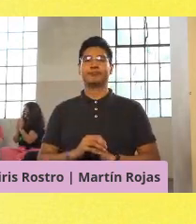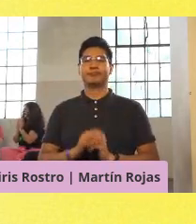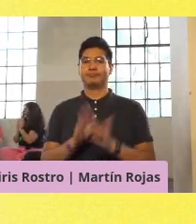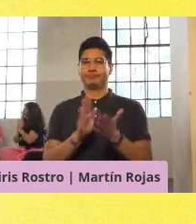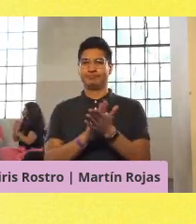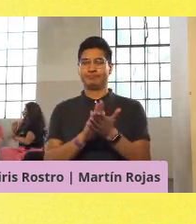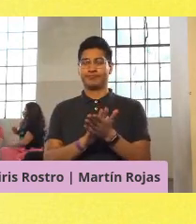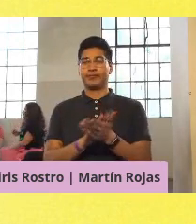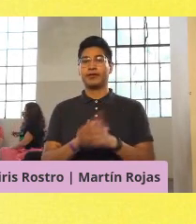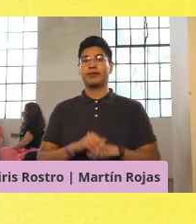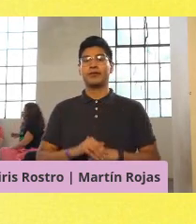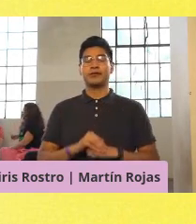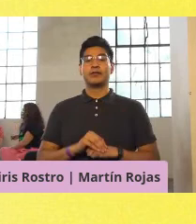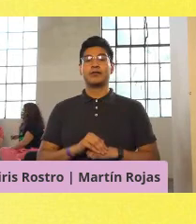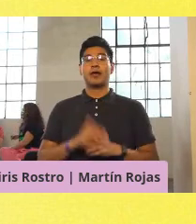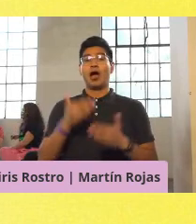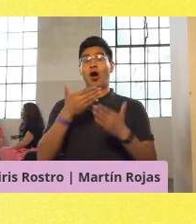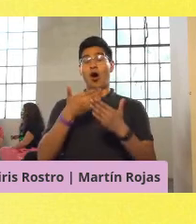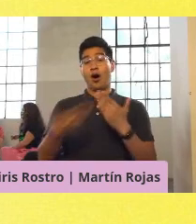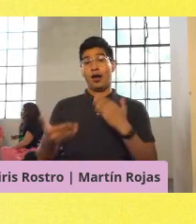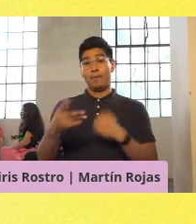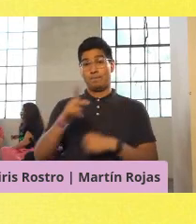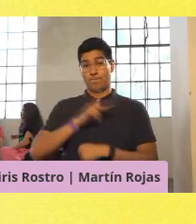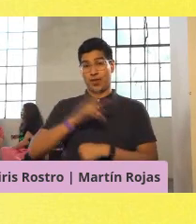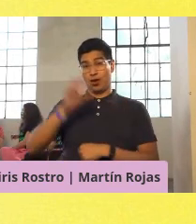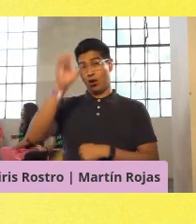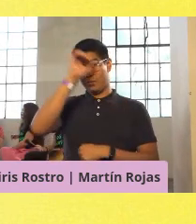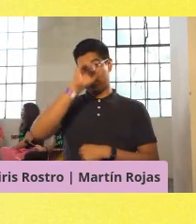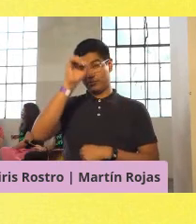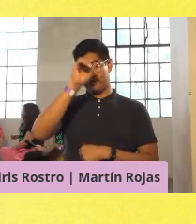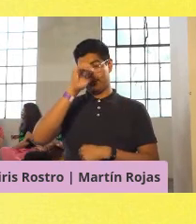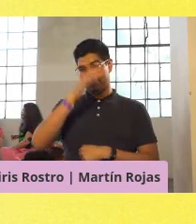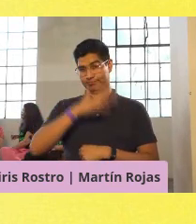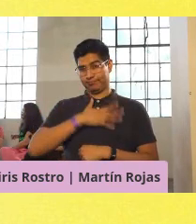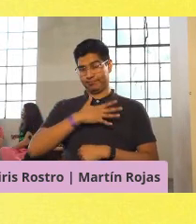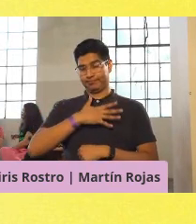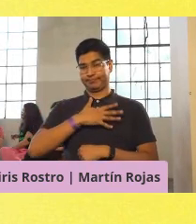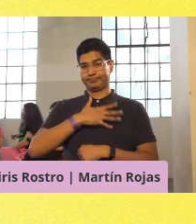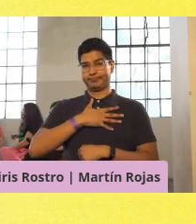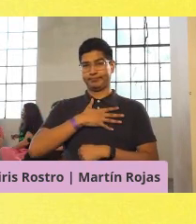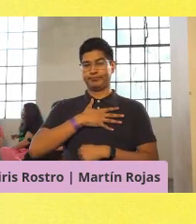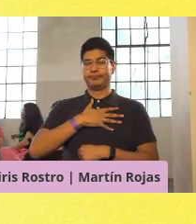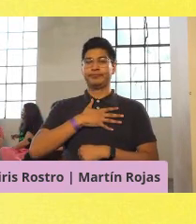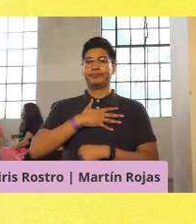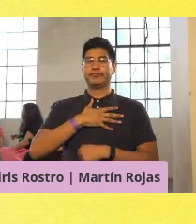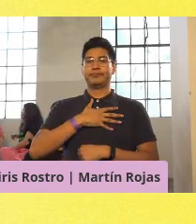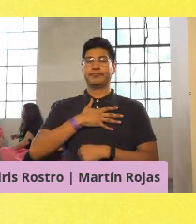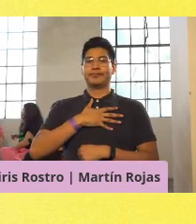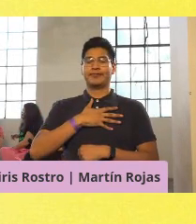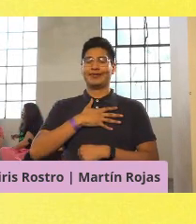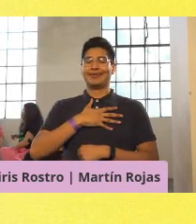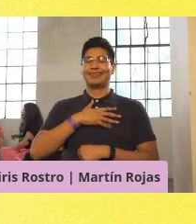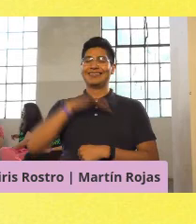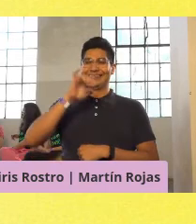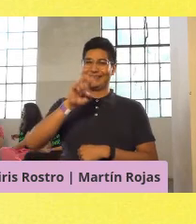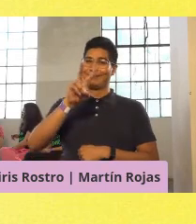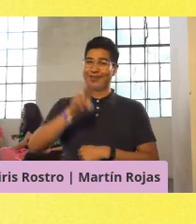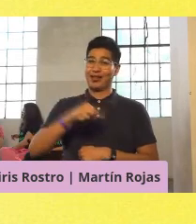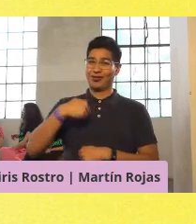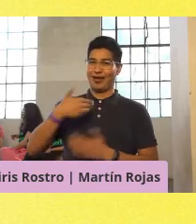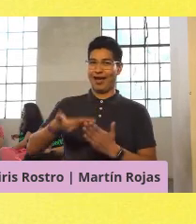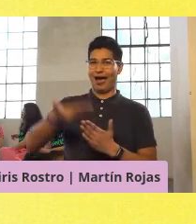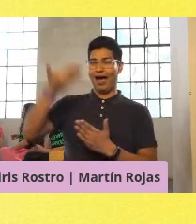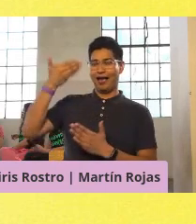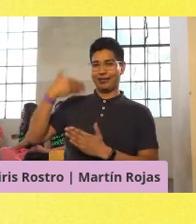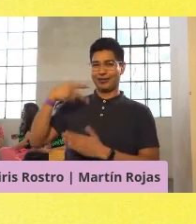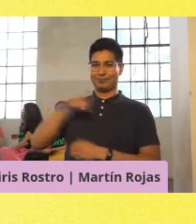Yo lo voy a responder desde el nivel personal, porque, o sea, sí, tengo un ratito con una energía tremenda, que, o